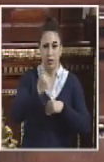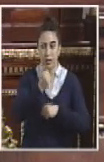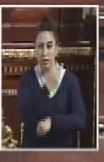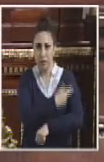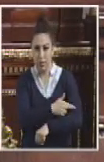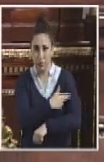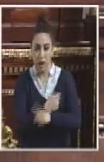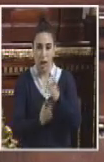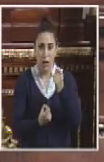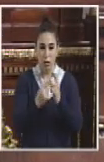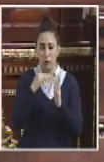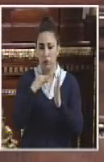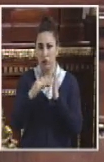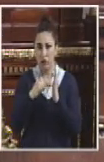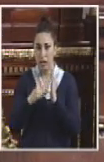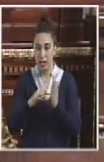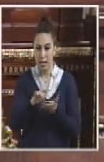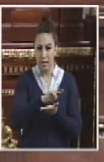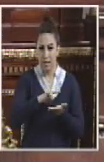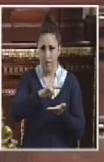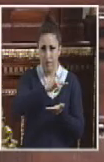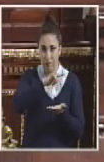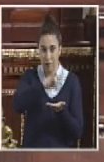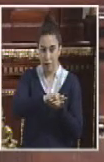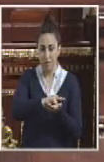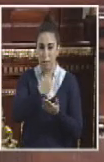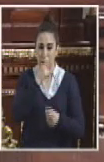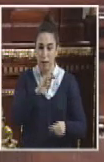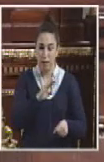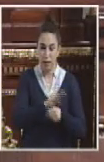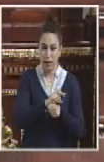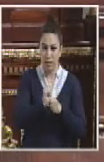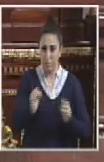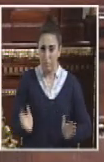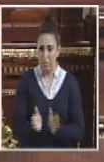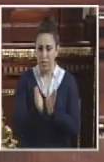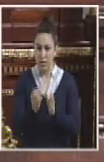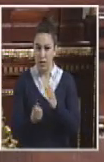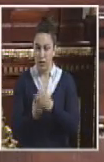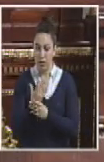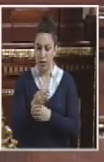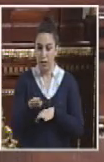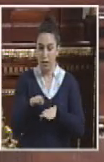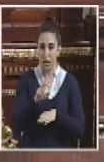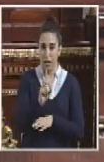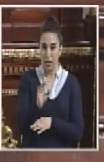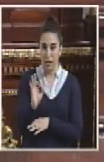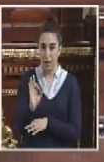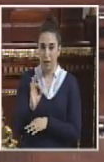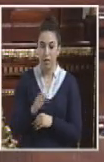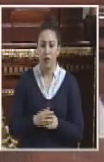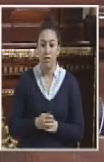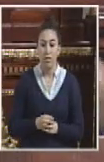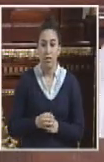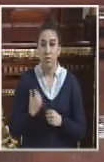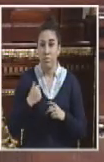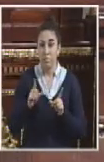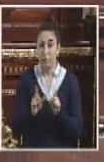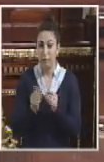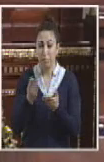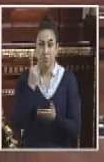reforman diversas disposiciones de la Ley de Protección y Fomento al Empleo para el Distrito Federal. Es